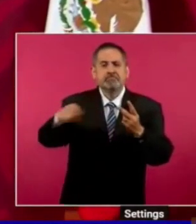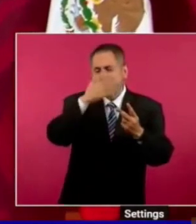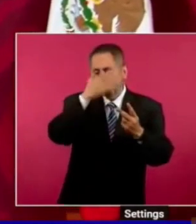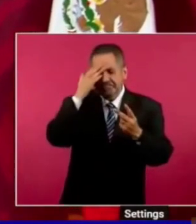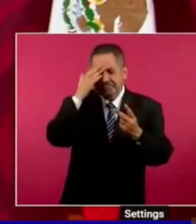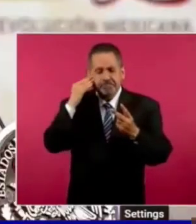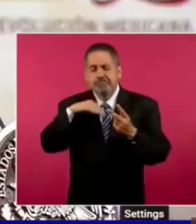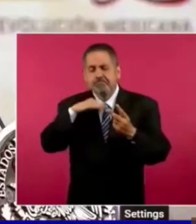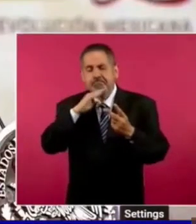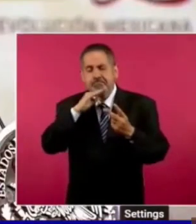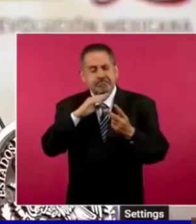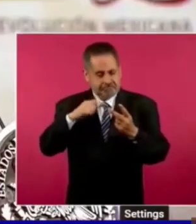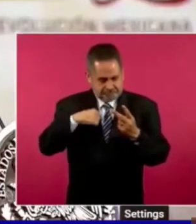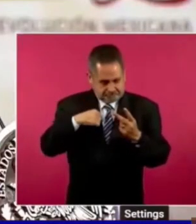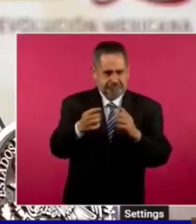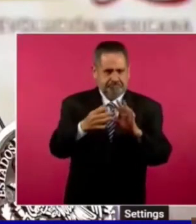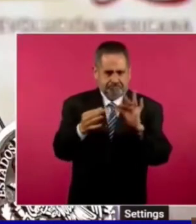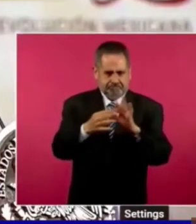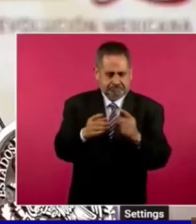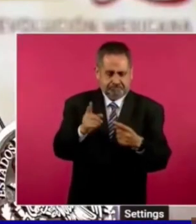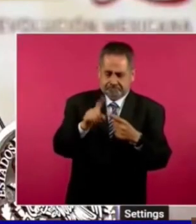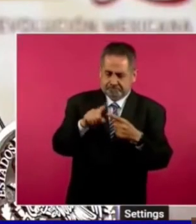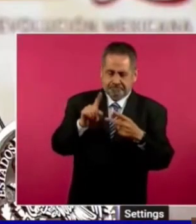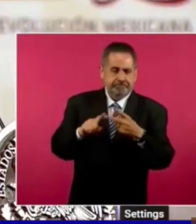y por eso las quiero subrayar.